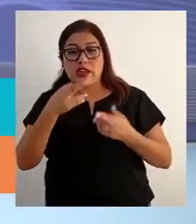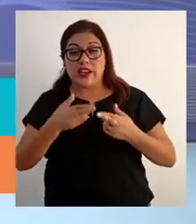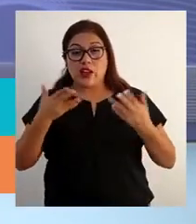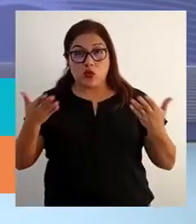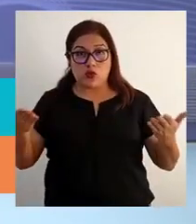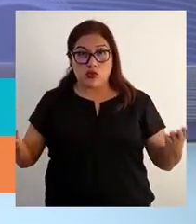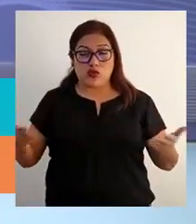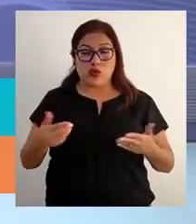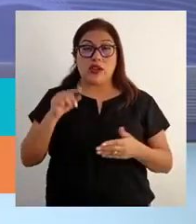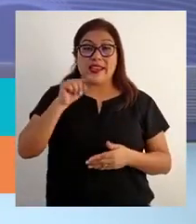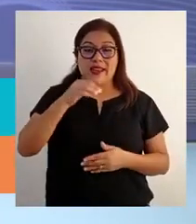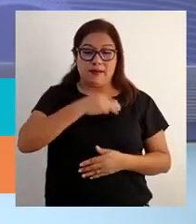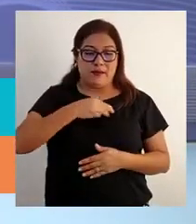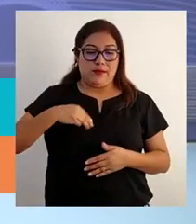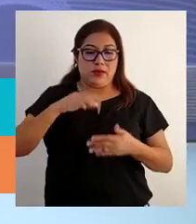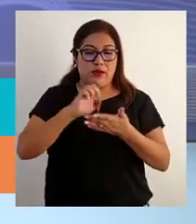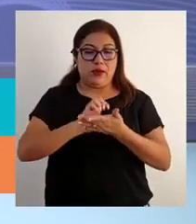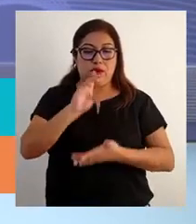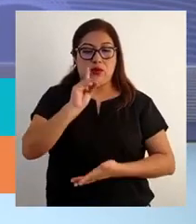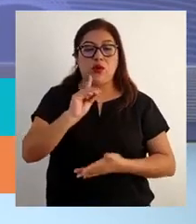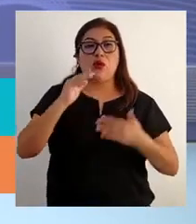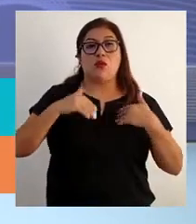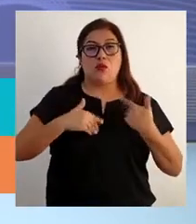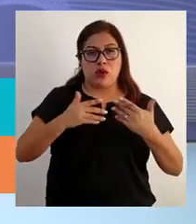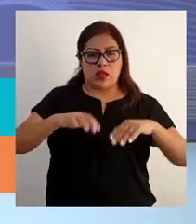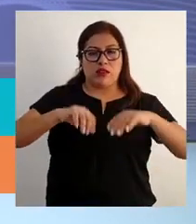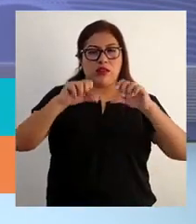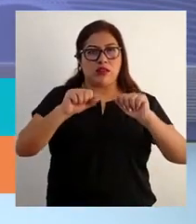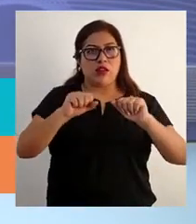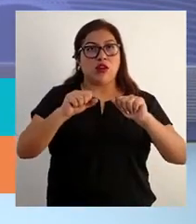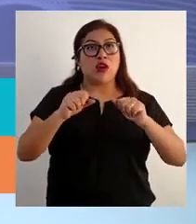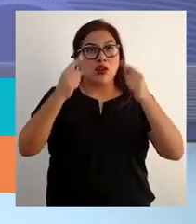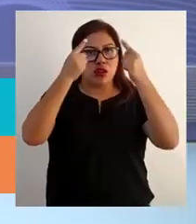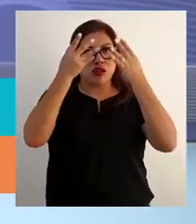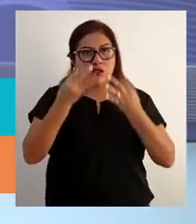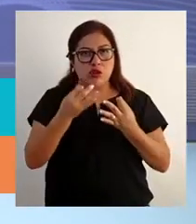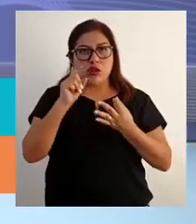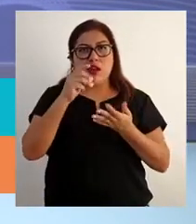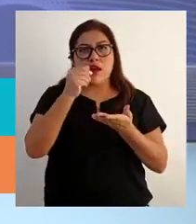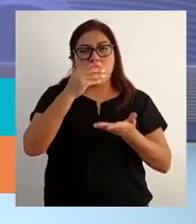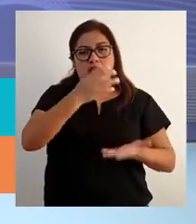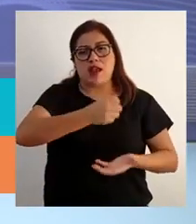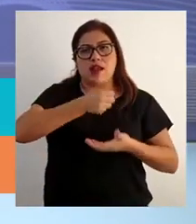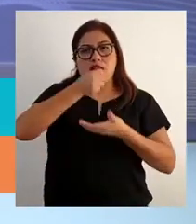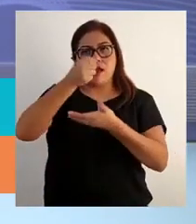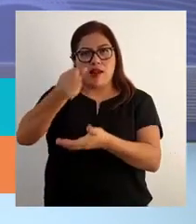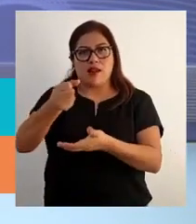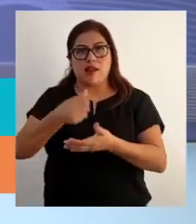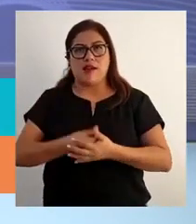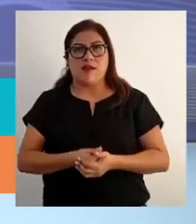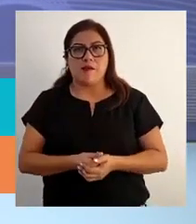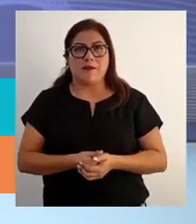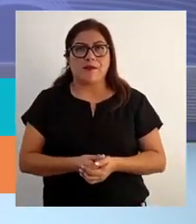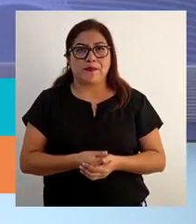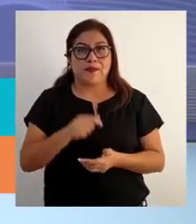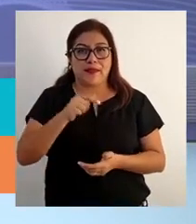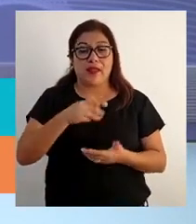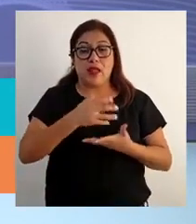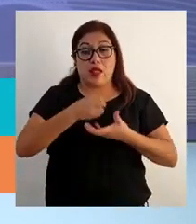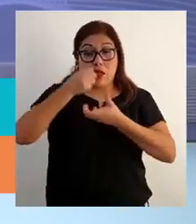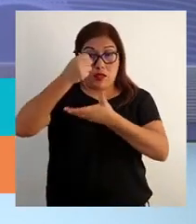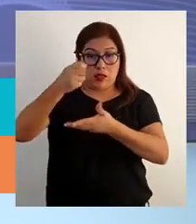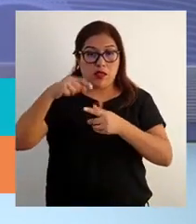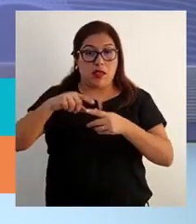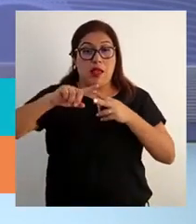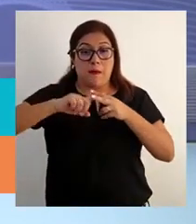que el Ministerio de Educación tome la decisión de asignar un presupuesto. Y a partir del año 2023,